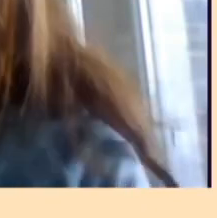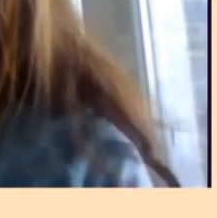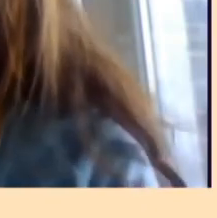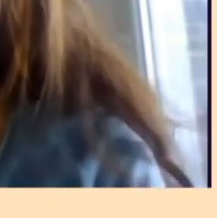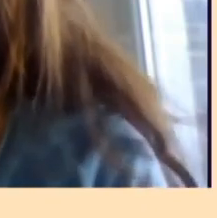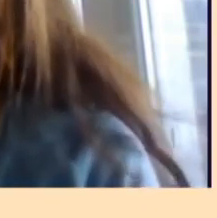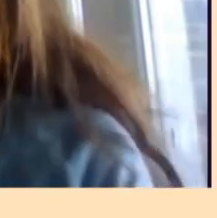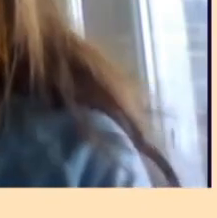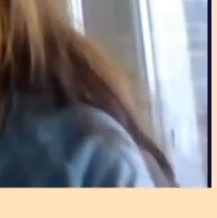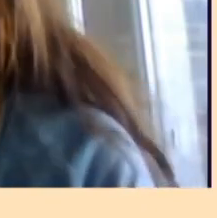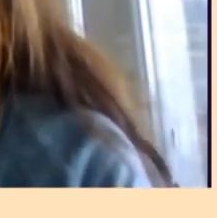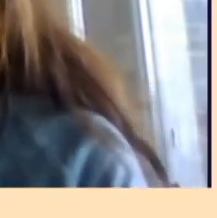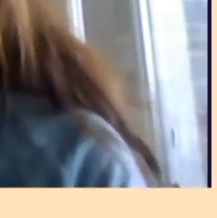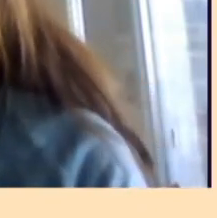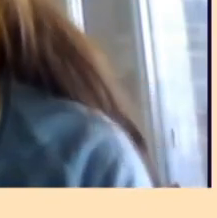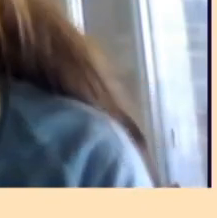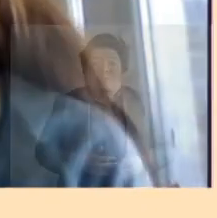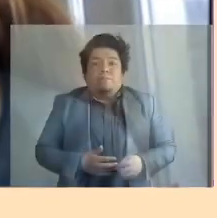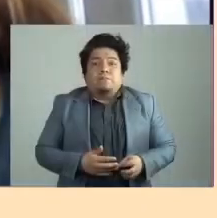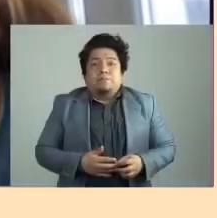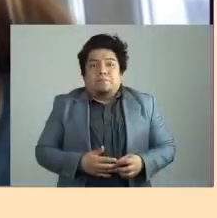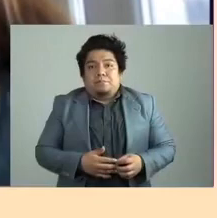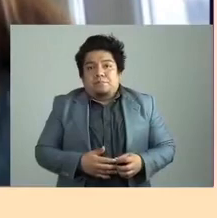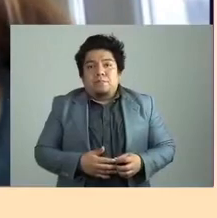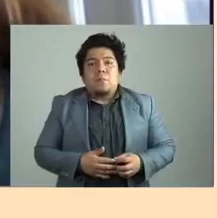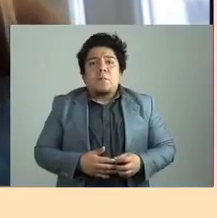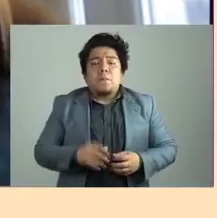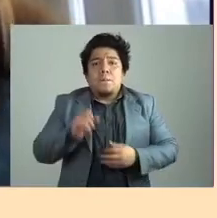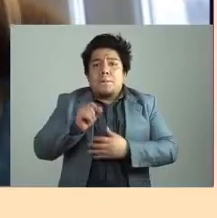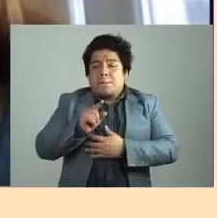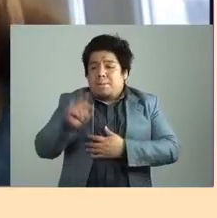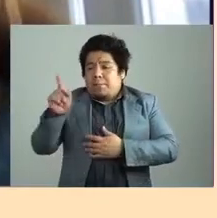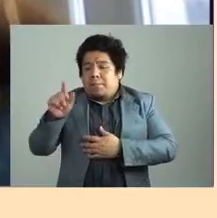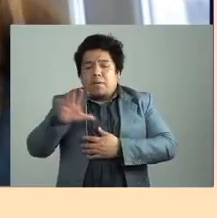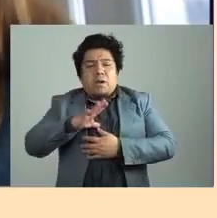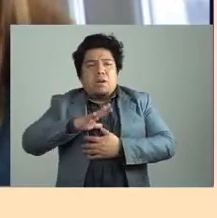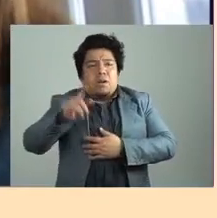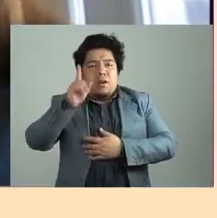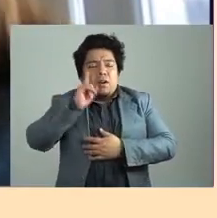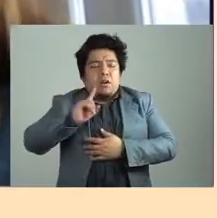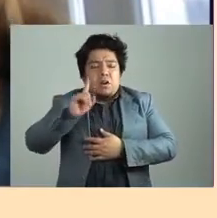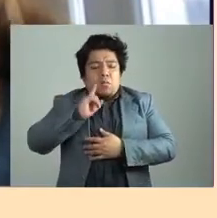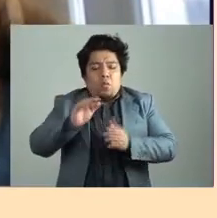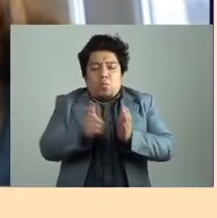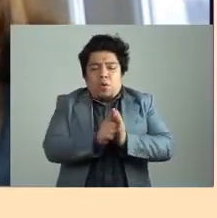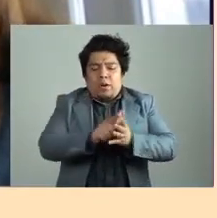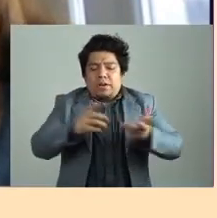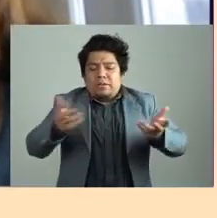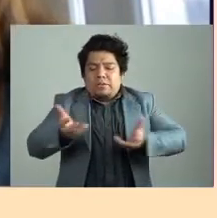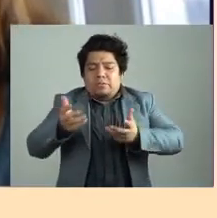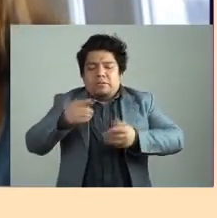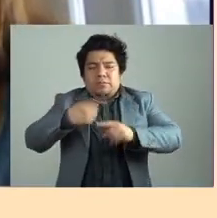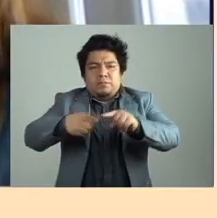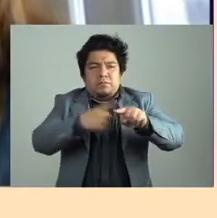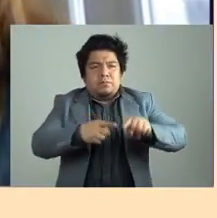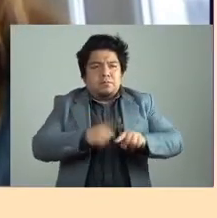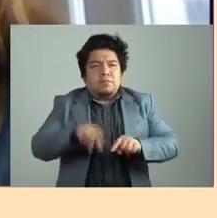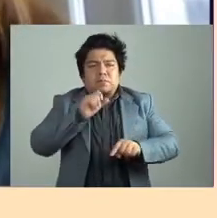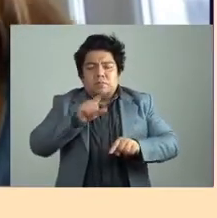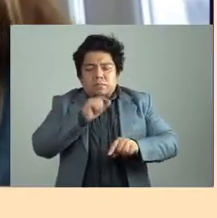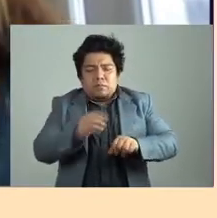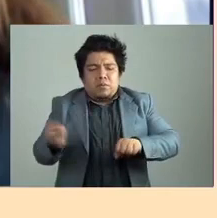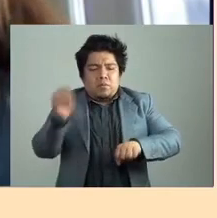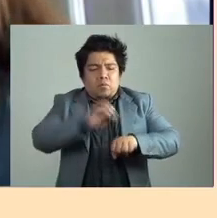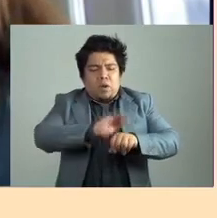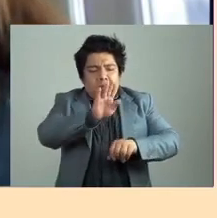y feminista autora también de otros libros como caliban y la bruja o el patriarcado del salario también publicados en castellano